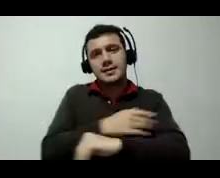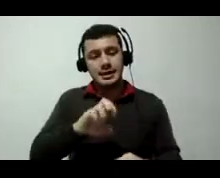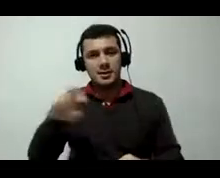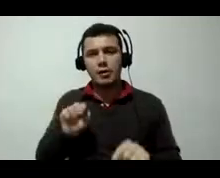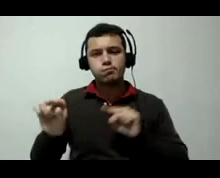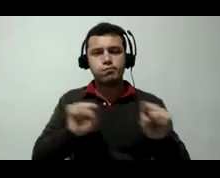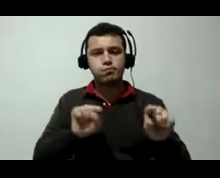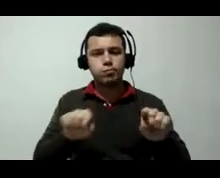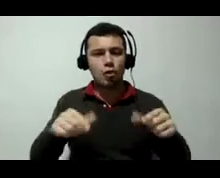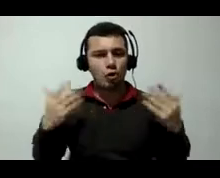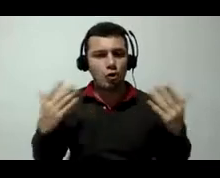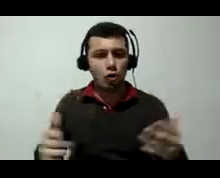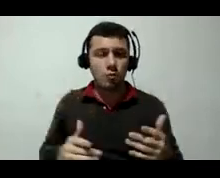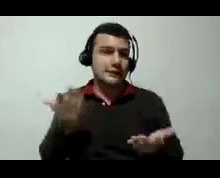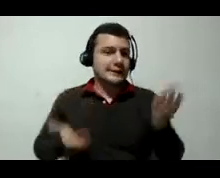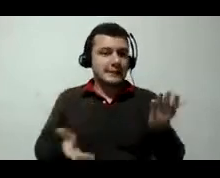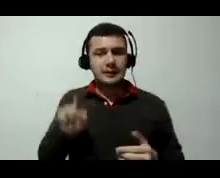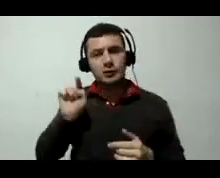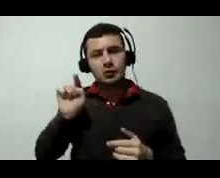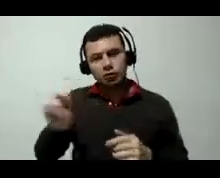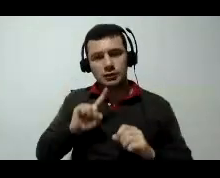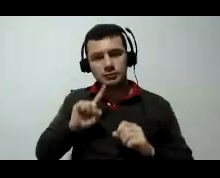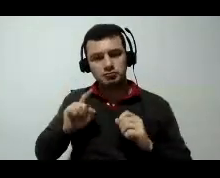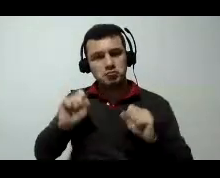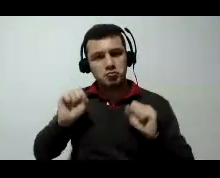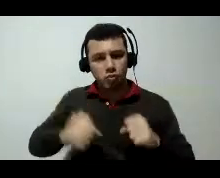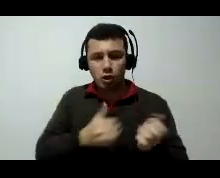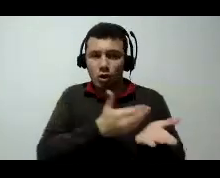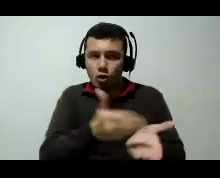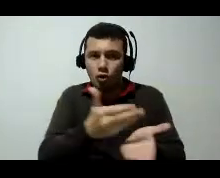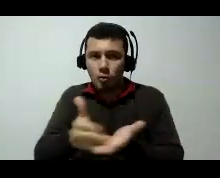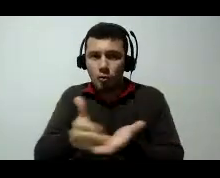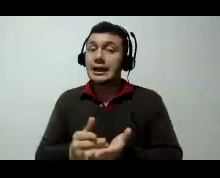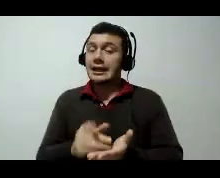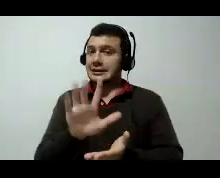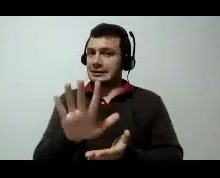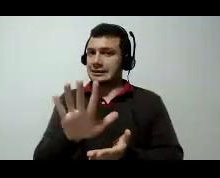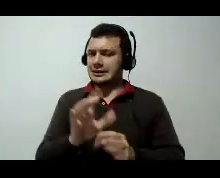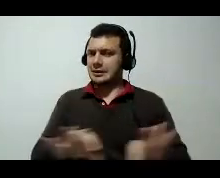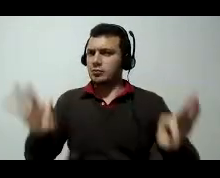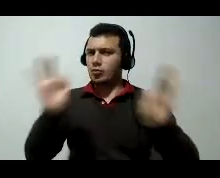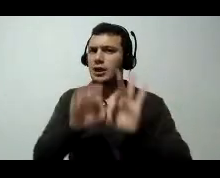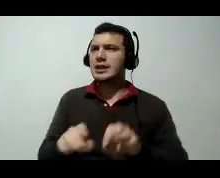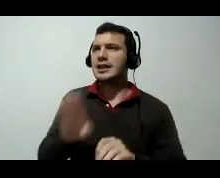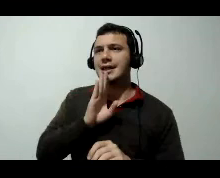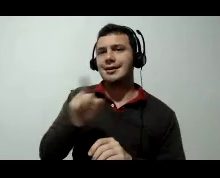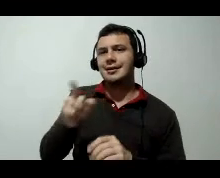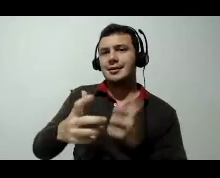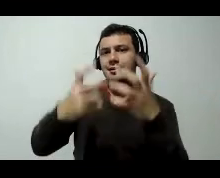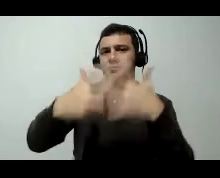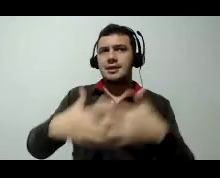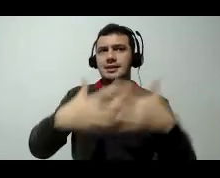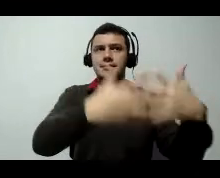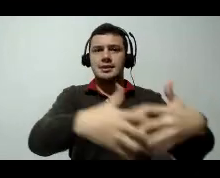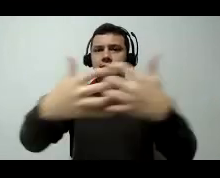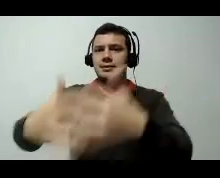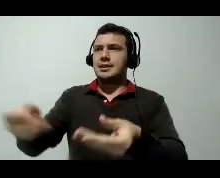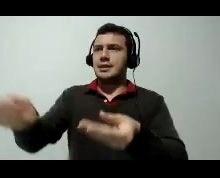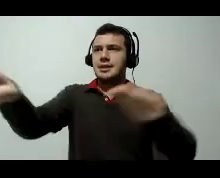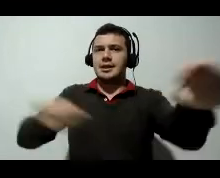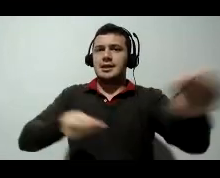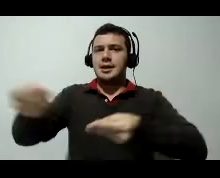cada cuánto los debes comprar, y sería bueno que tuvieras el listado de tus proveedores para que tuvieras claro cómo van a ser estos elementos de